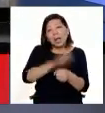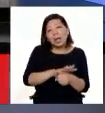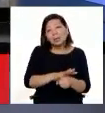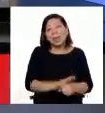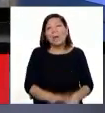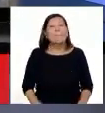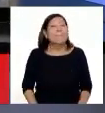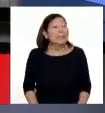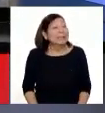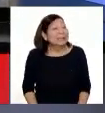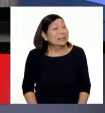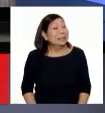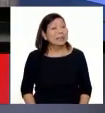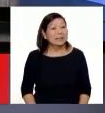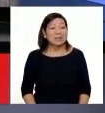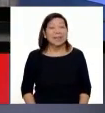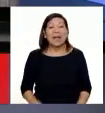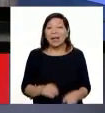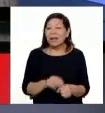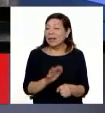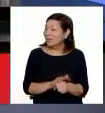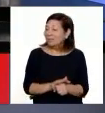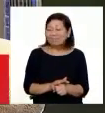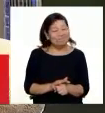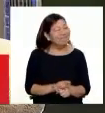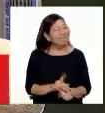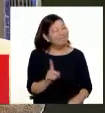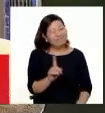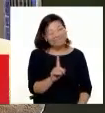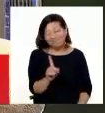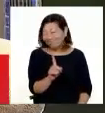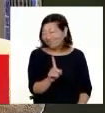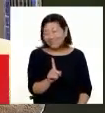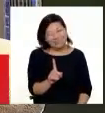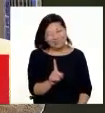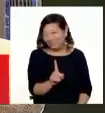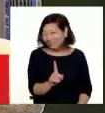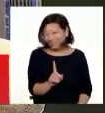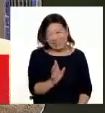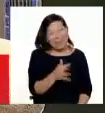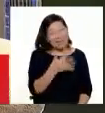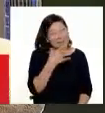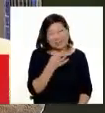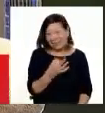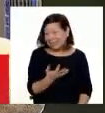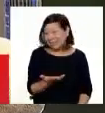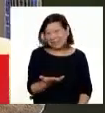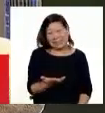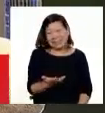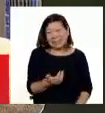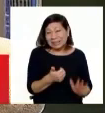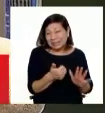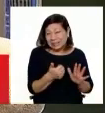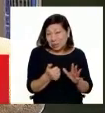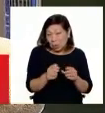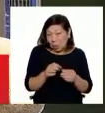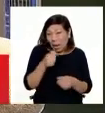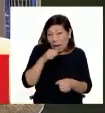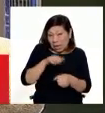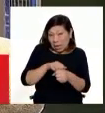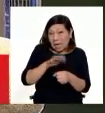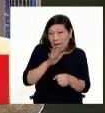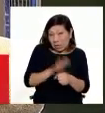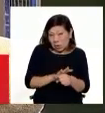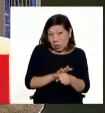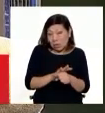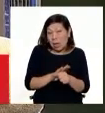caso de la gaseosa, la gaseosa no es recomendable en ninguna edad, en verdad, porque de hecho 600 mililitros